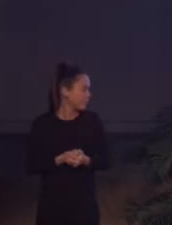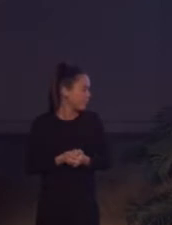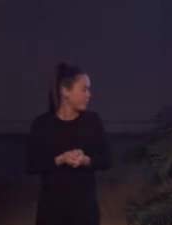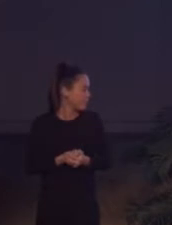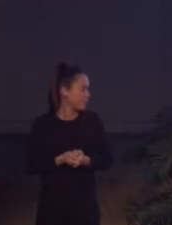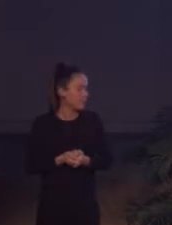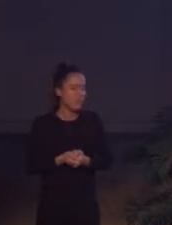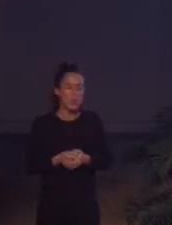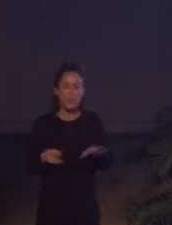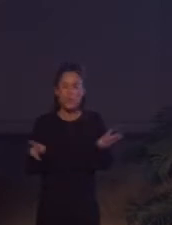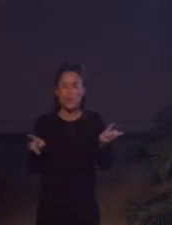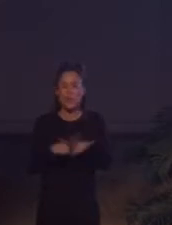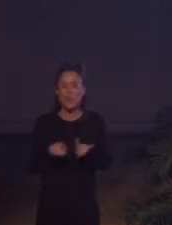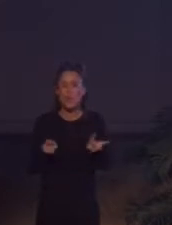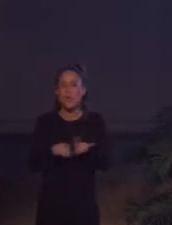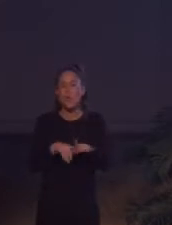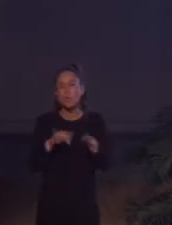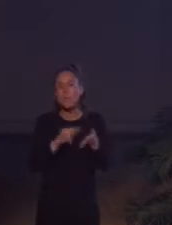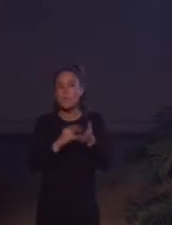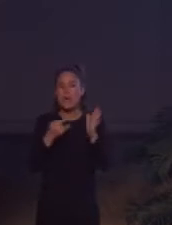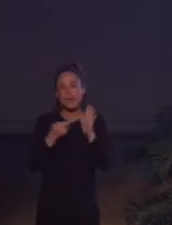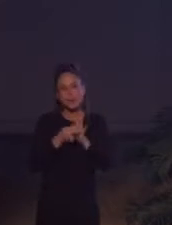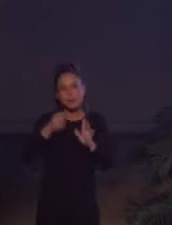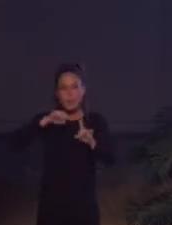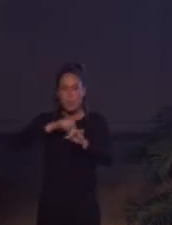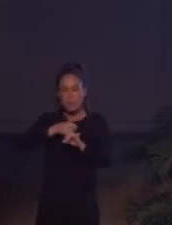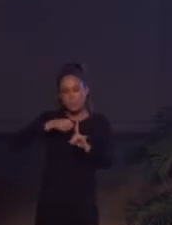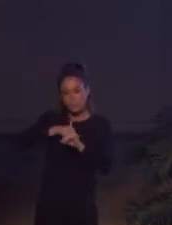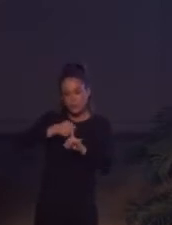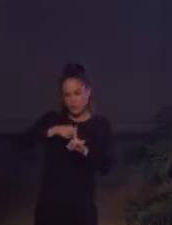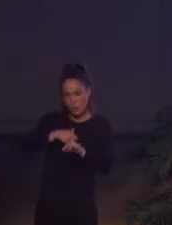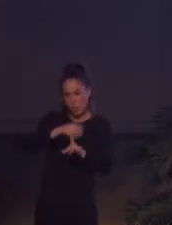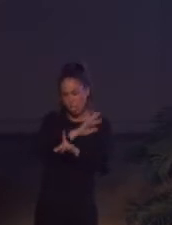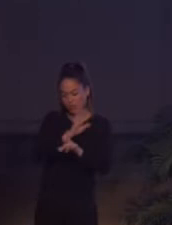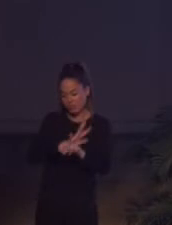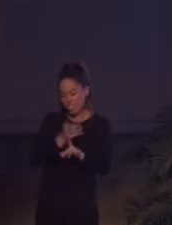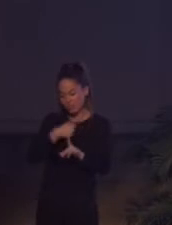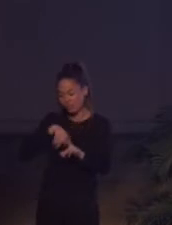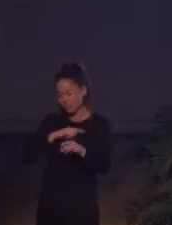como un mecanismo de opresión que nos ha dejado fuera,